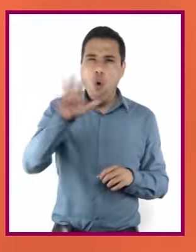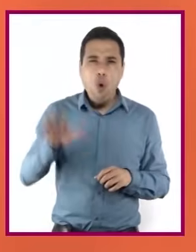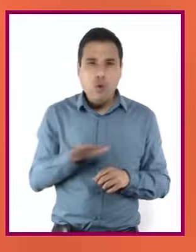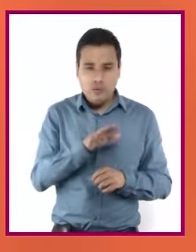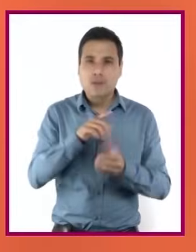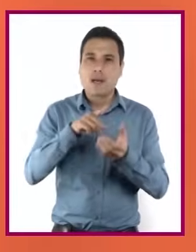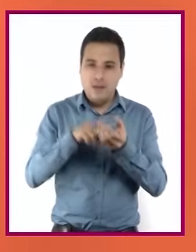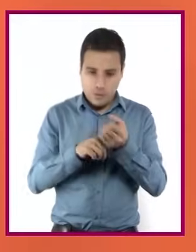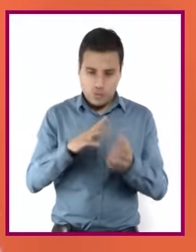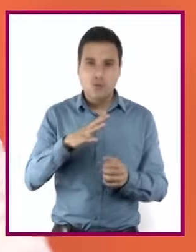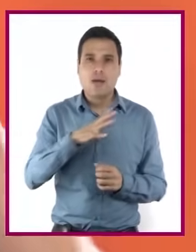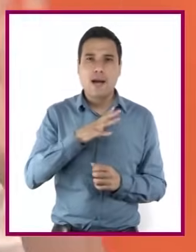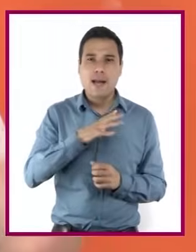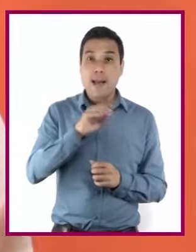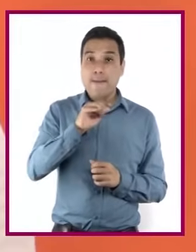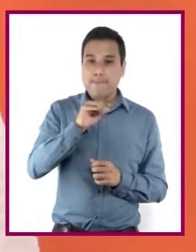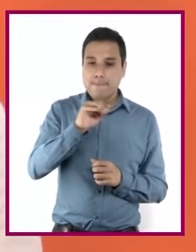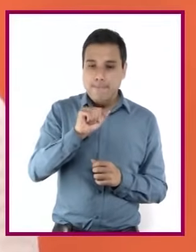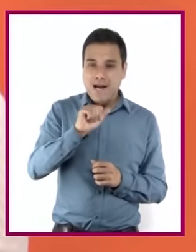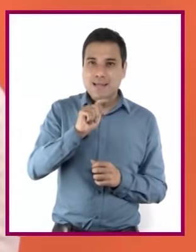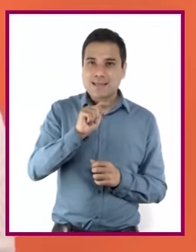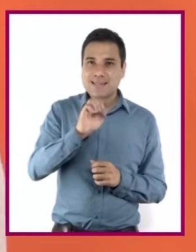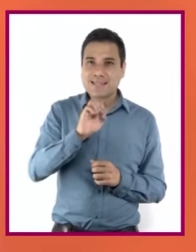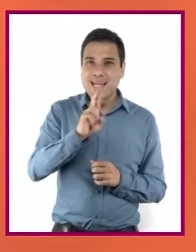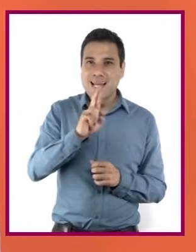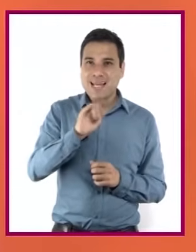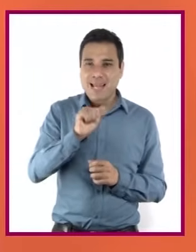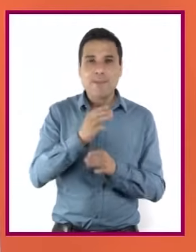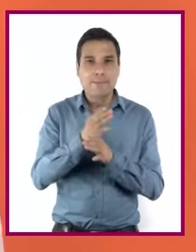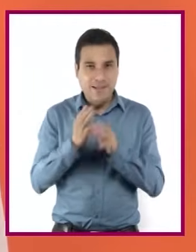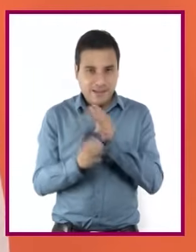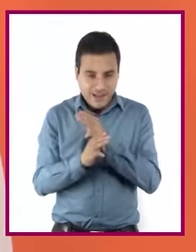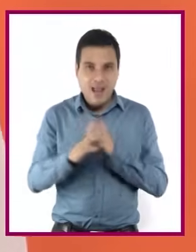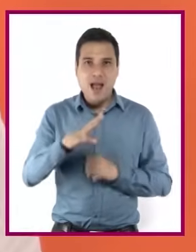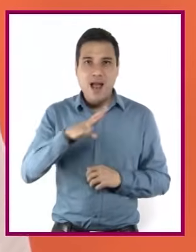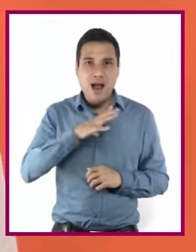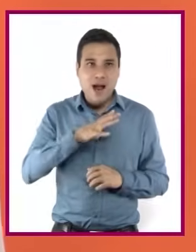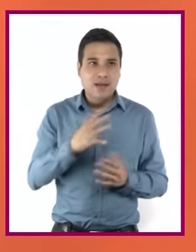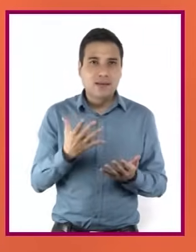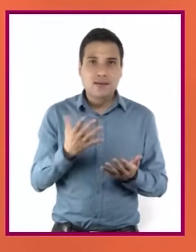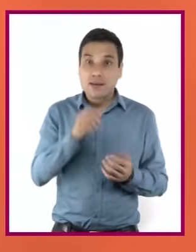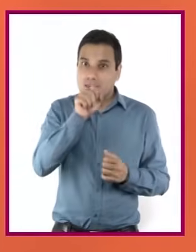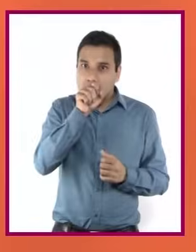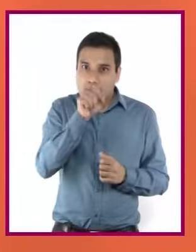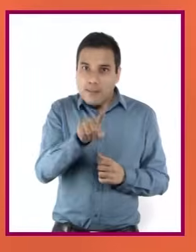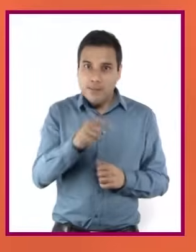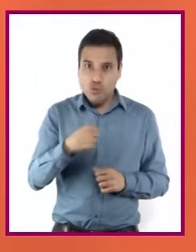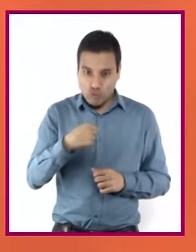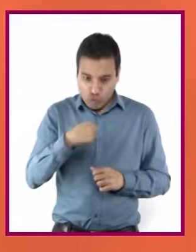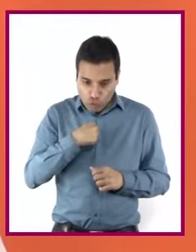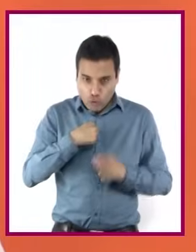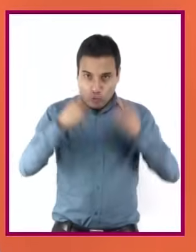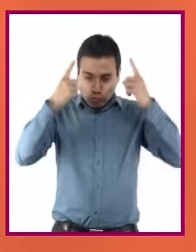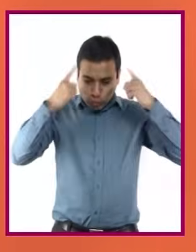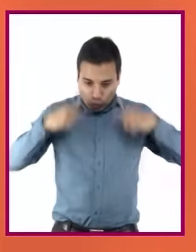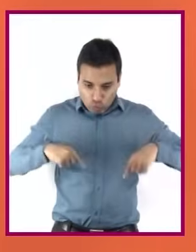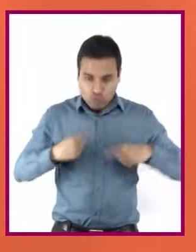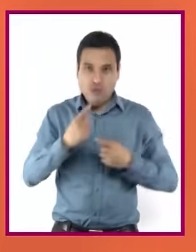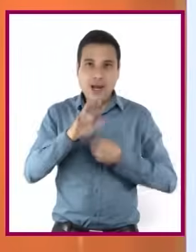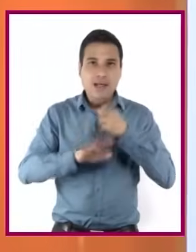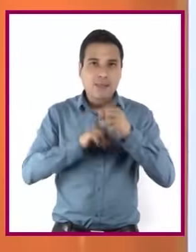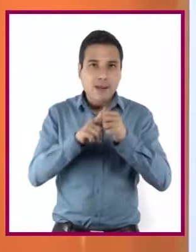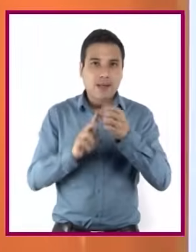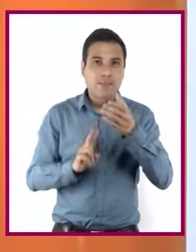materia. Todo lo que está a nuestro alrededor, inclusive nosotros mismos y demás seres vivos, estamos hechos de